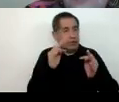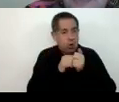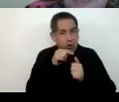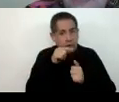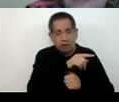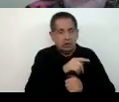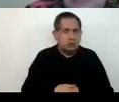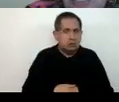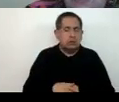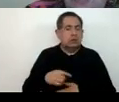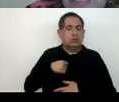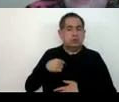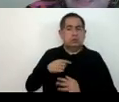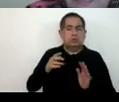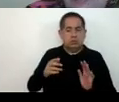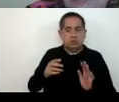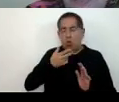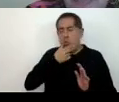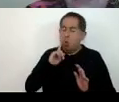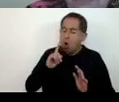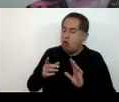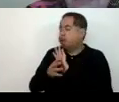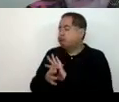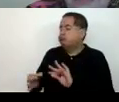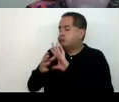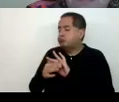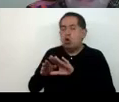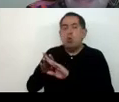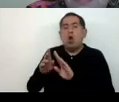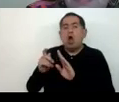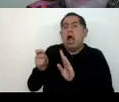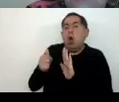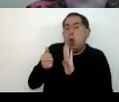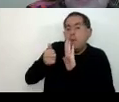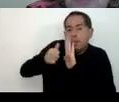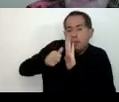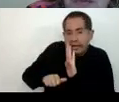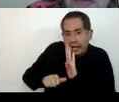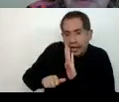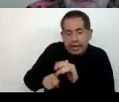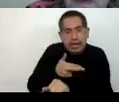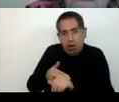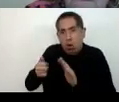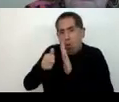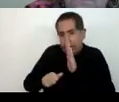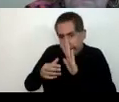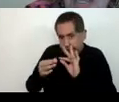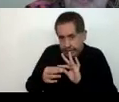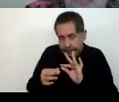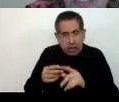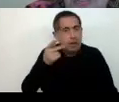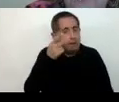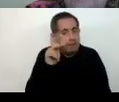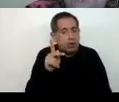pues él o ella es el que le va a explicar de qué se trata el procedimiento.